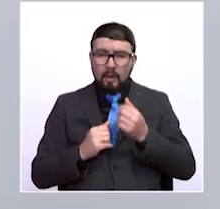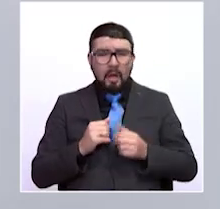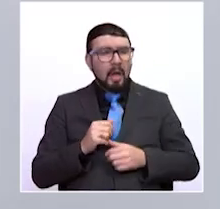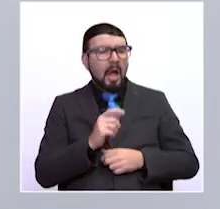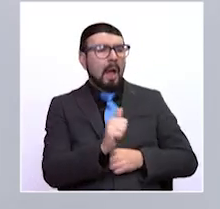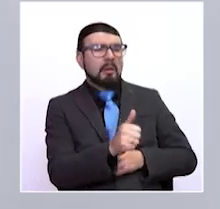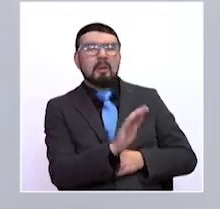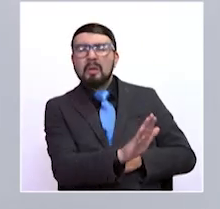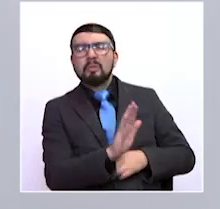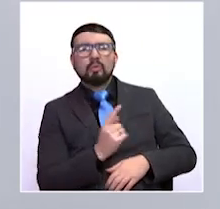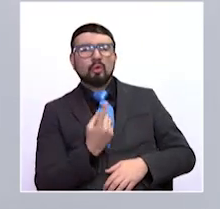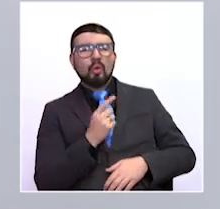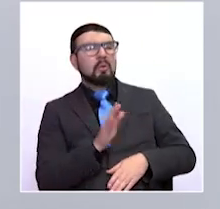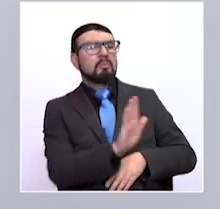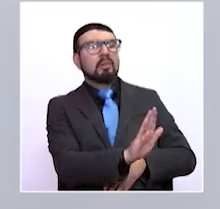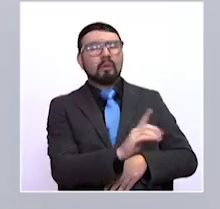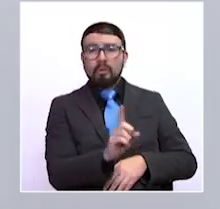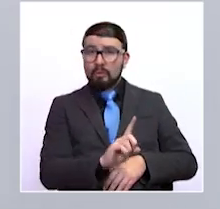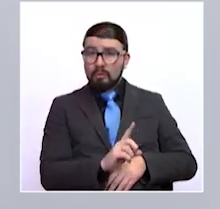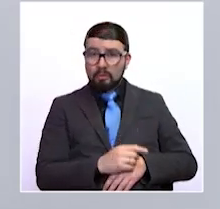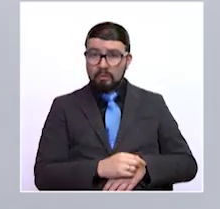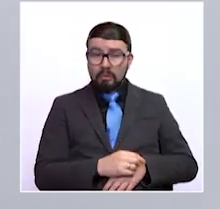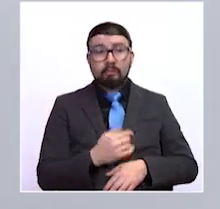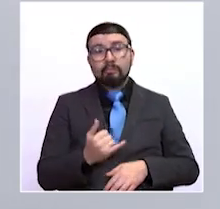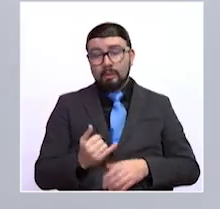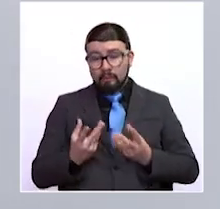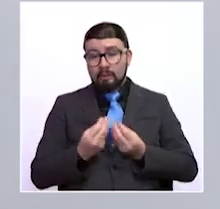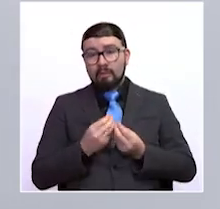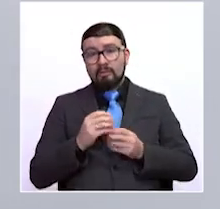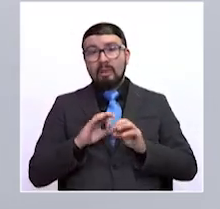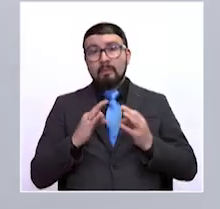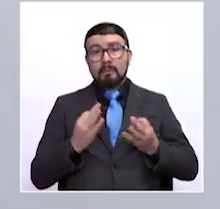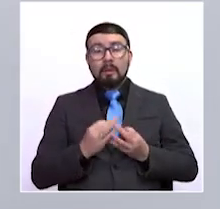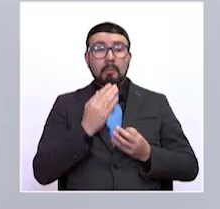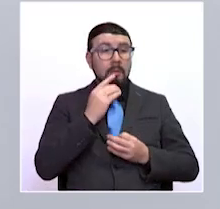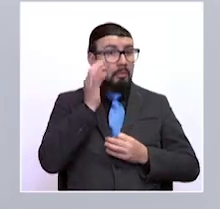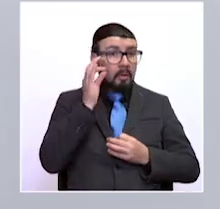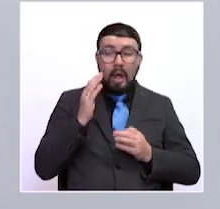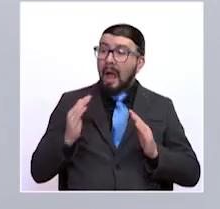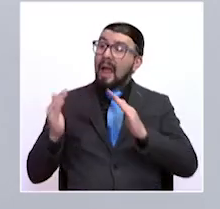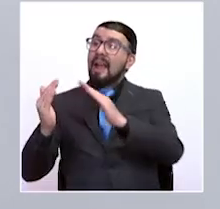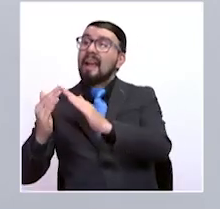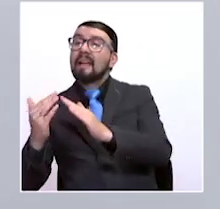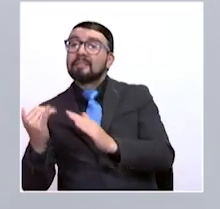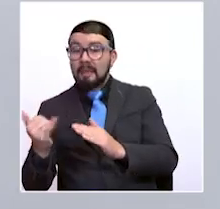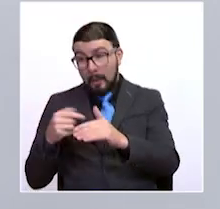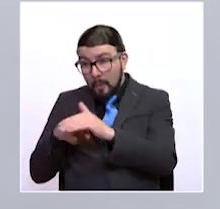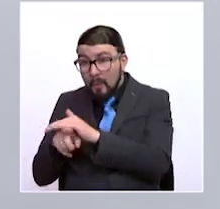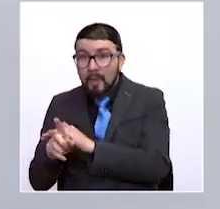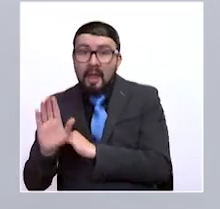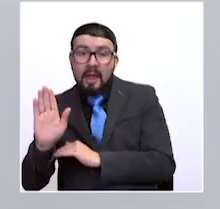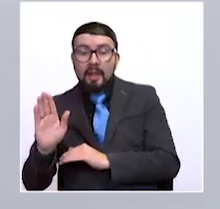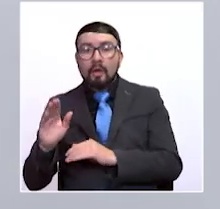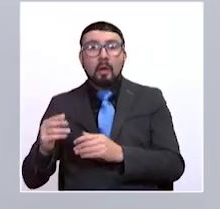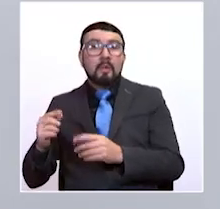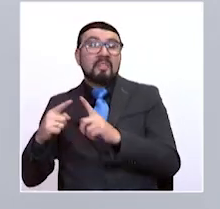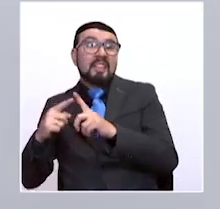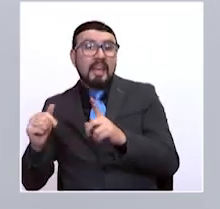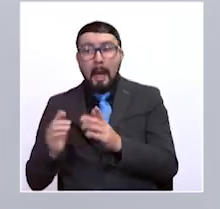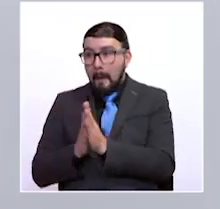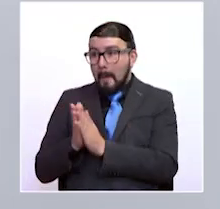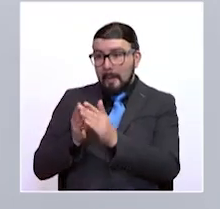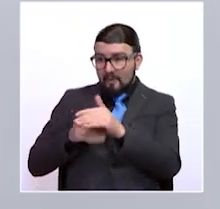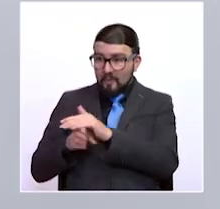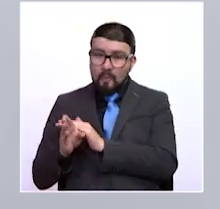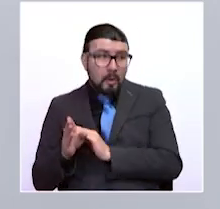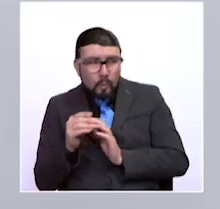doctora Colombia, muchas veces los niños pueden escaparse, voy donde un vecino, voy donde una tía, y van y compran o adquieren este tipo